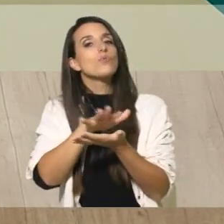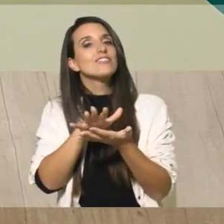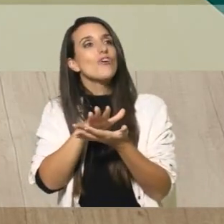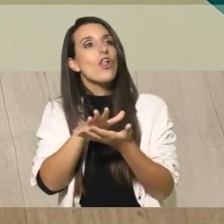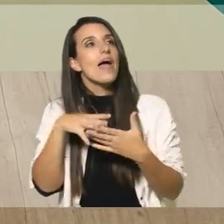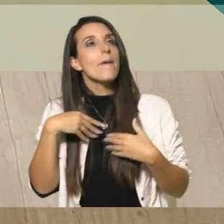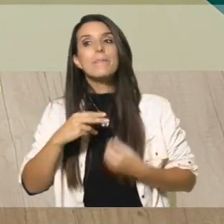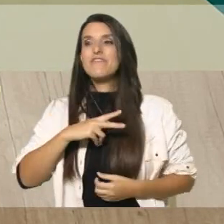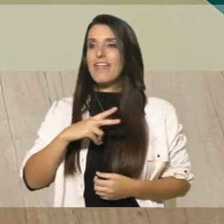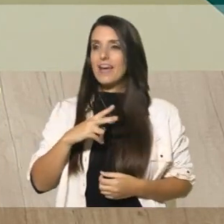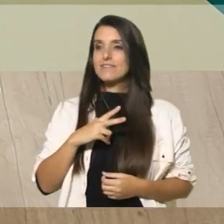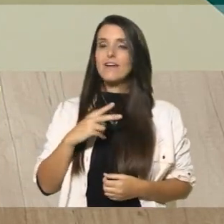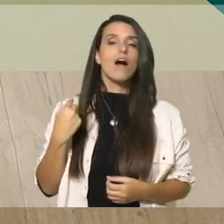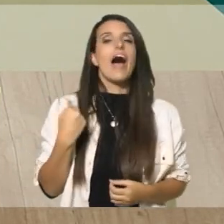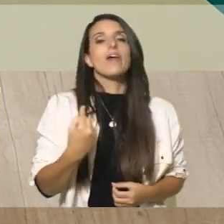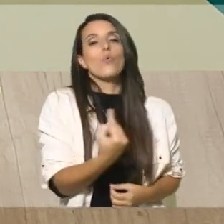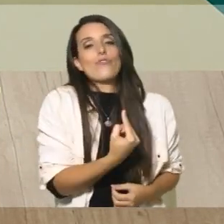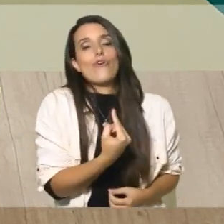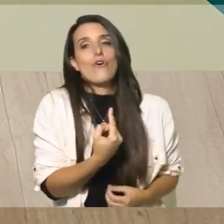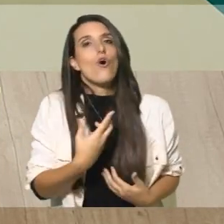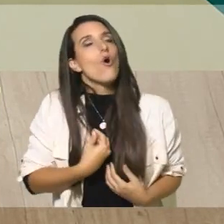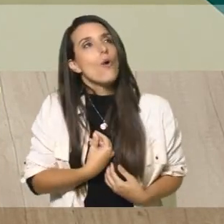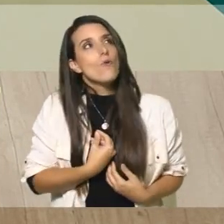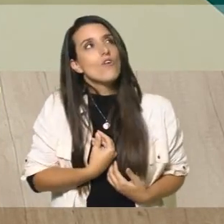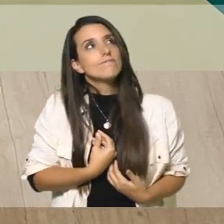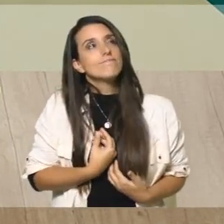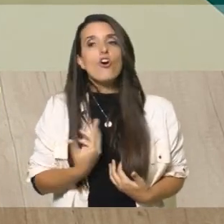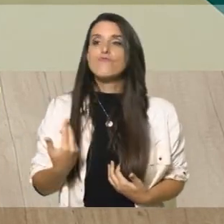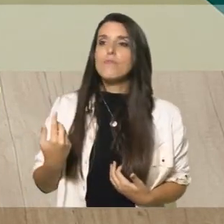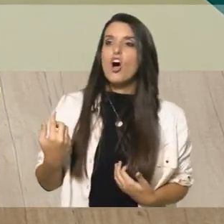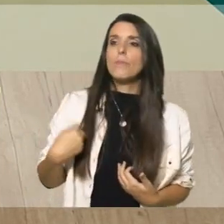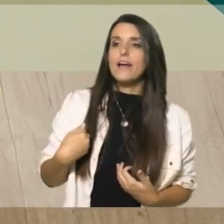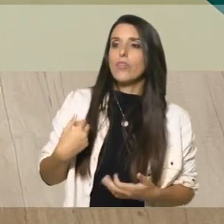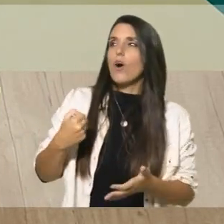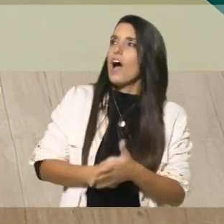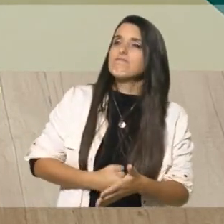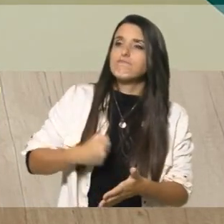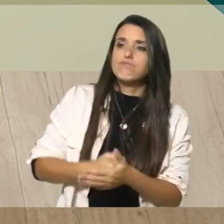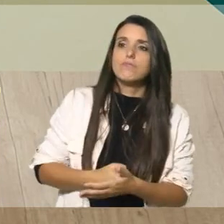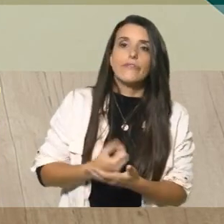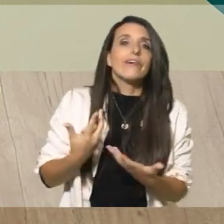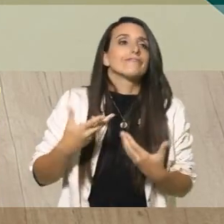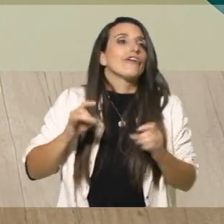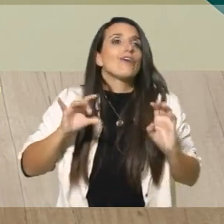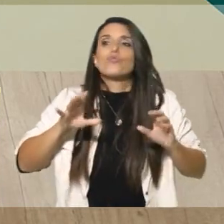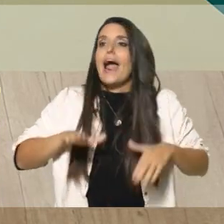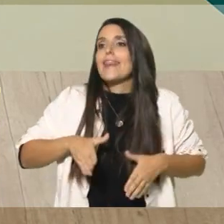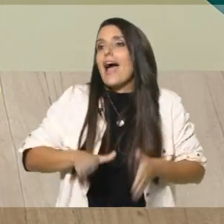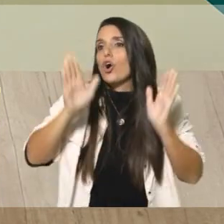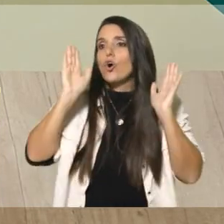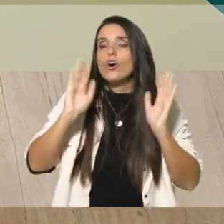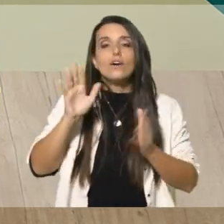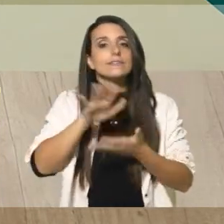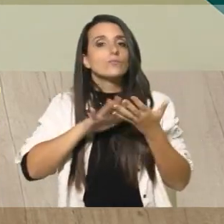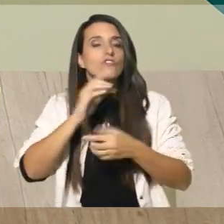personales que hacen que uno esté como un poco obligado a ser resiliente. Uno no es resiliente. Como que las situaciones